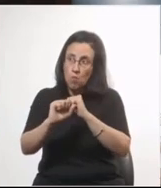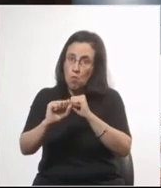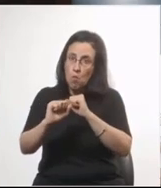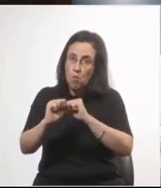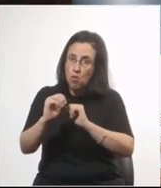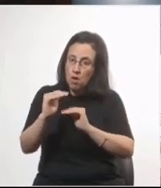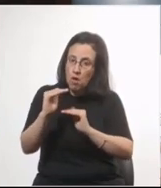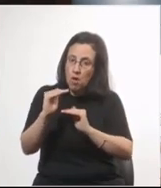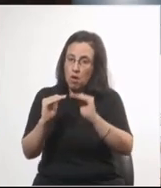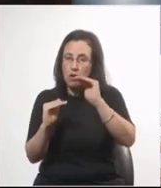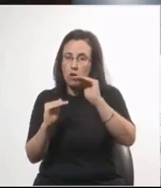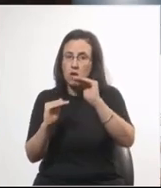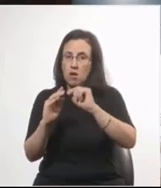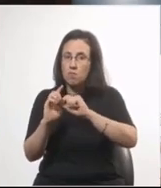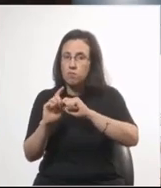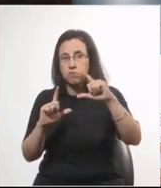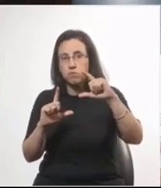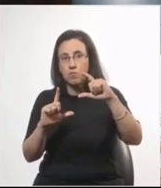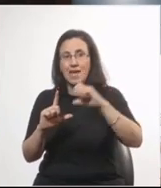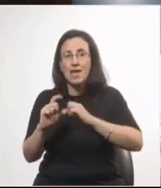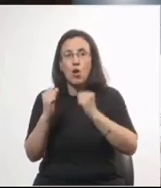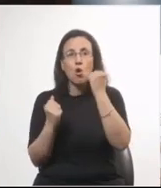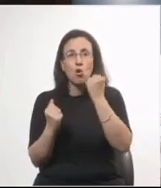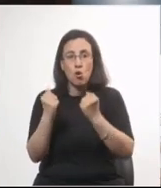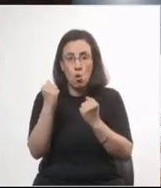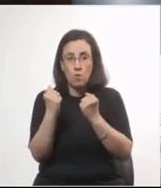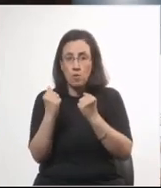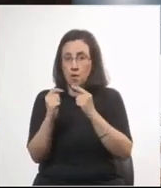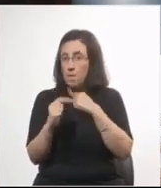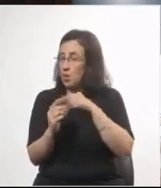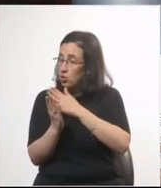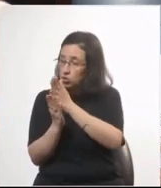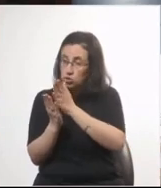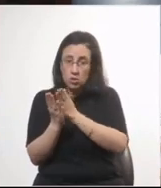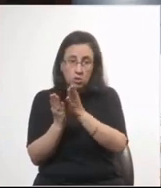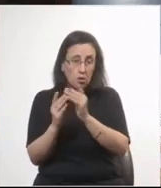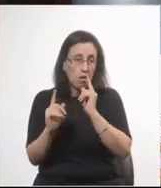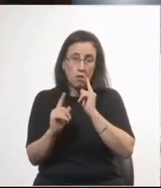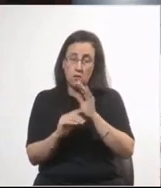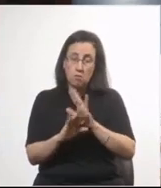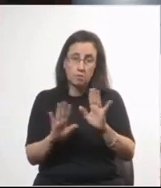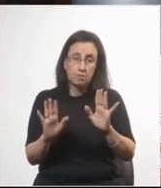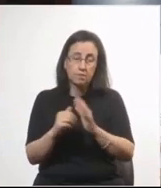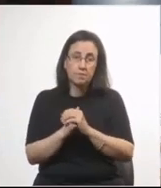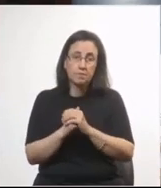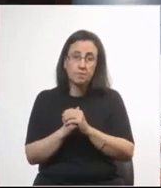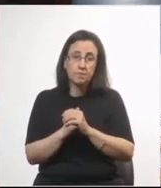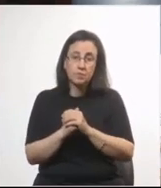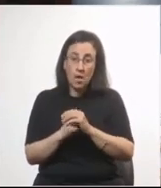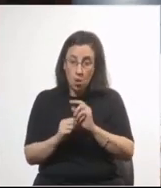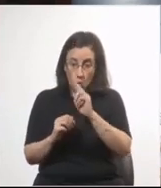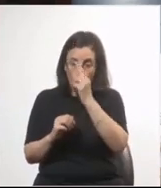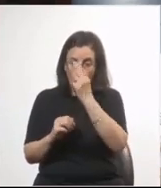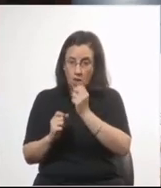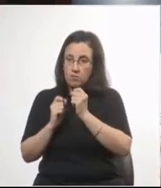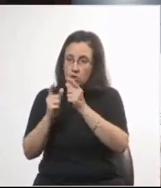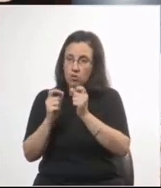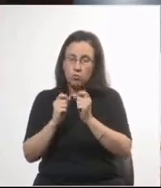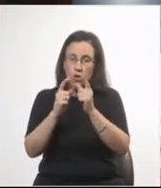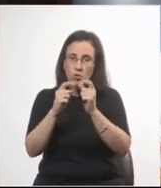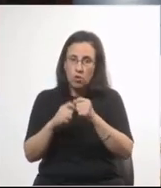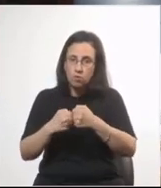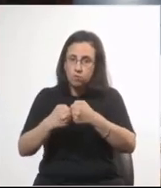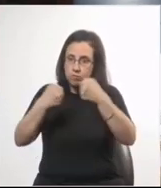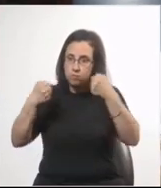económica, y que también se sostuvo en el 2022, a pesar de que el país produjo más riqueza que la que